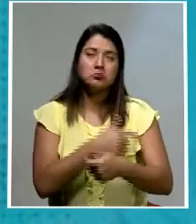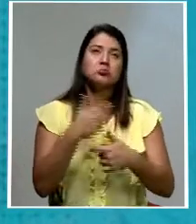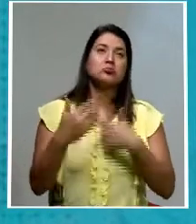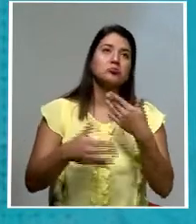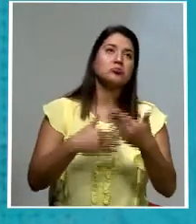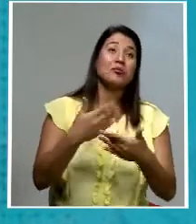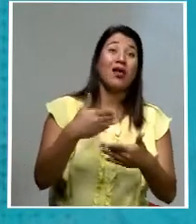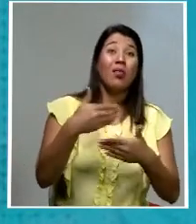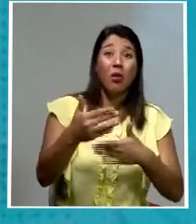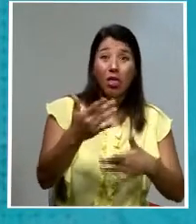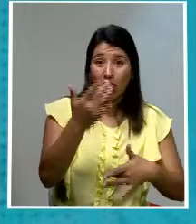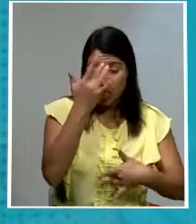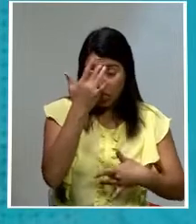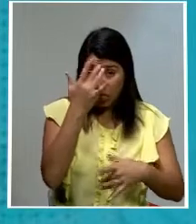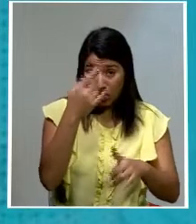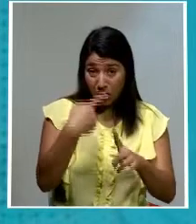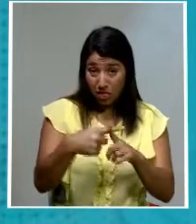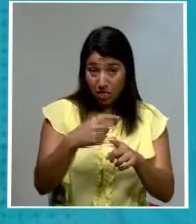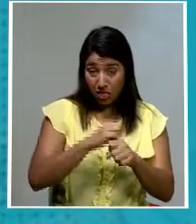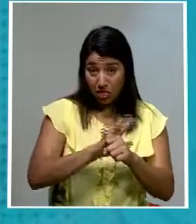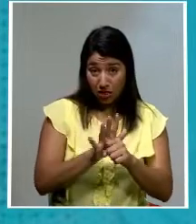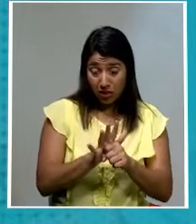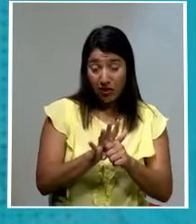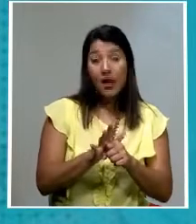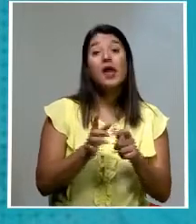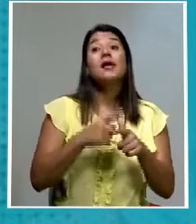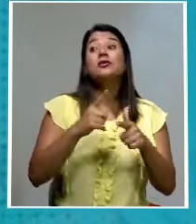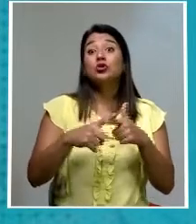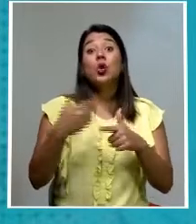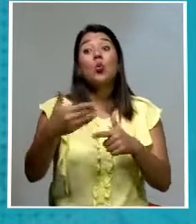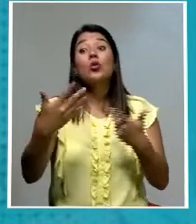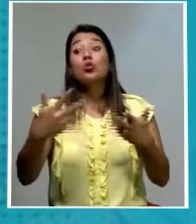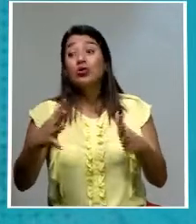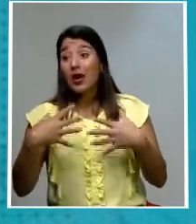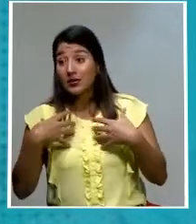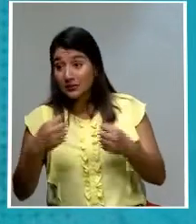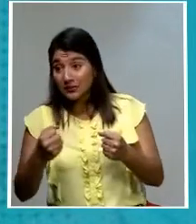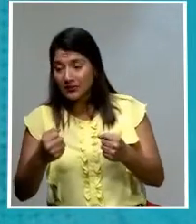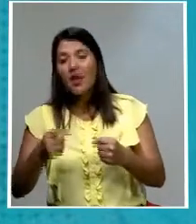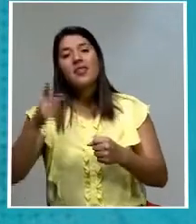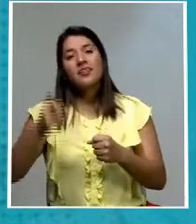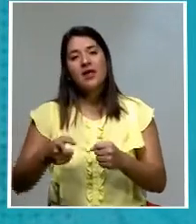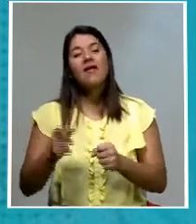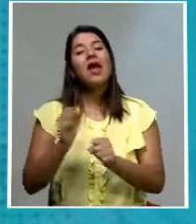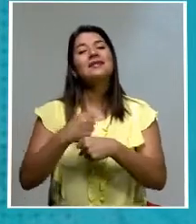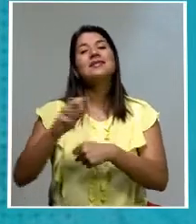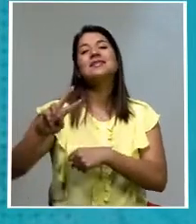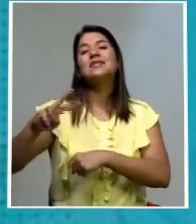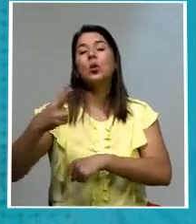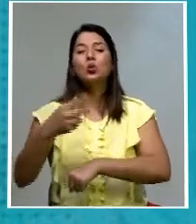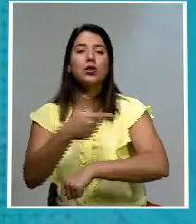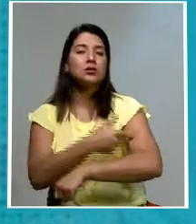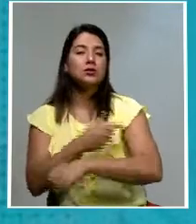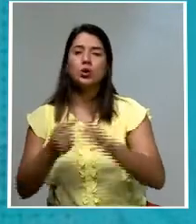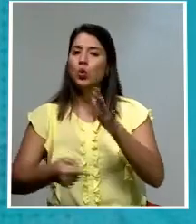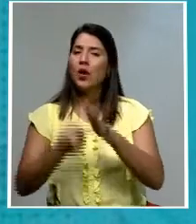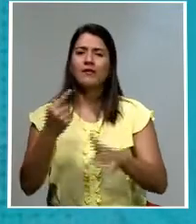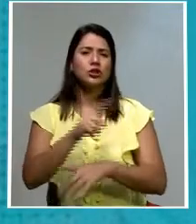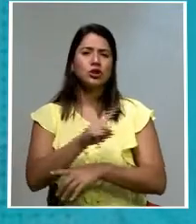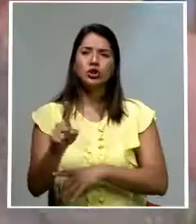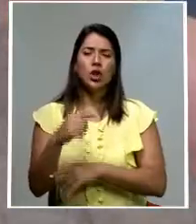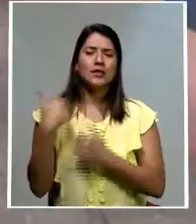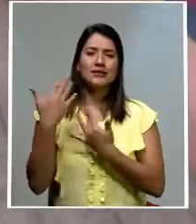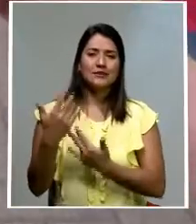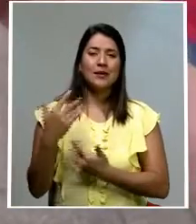se enfermó, cuando la persona ya es dada de alta, se tiene que vacunar con su segunda dosis y no esperarse los 90